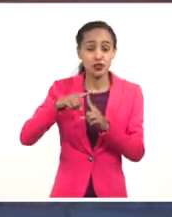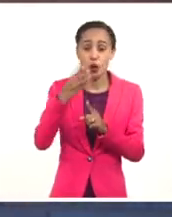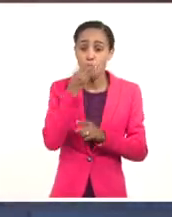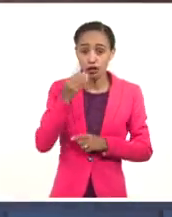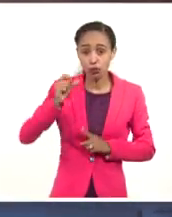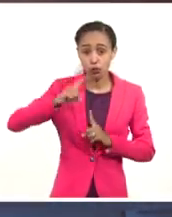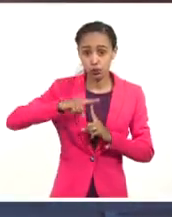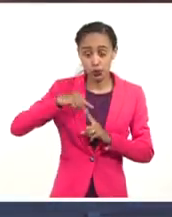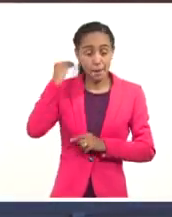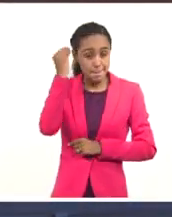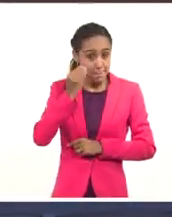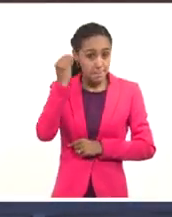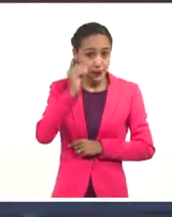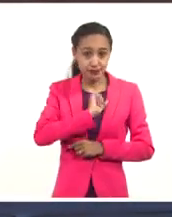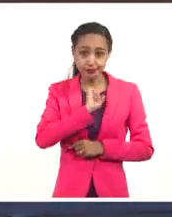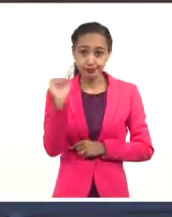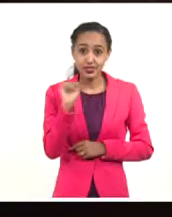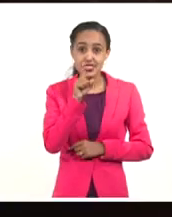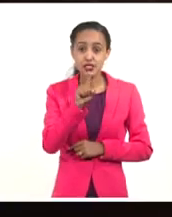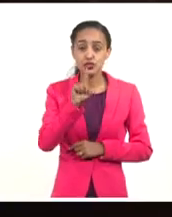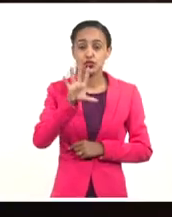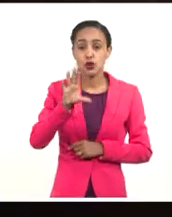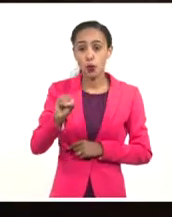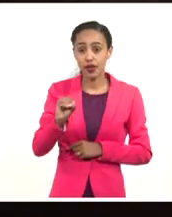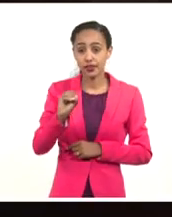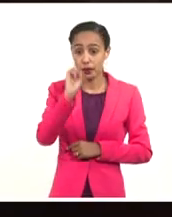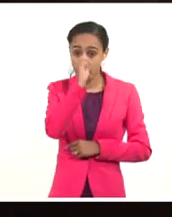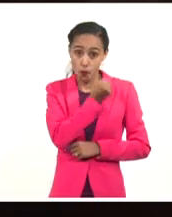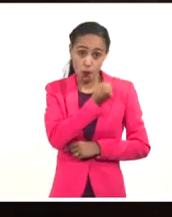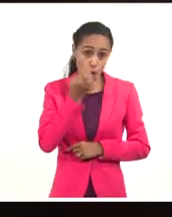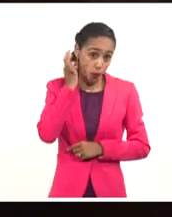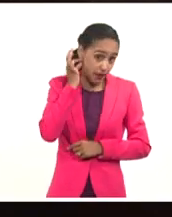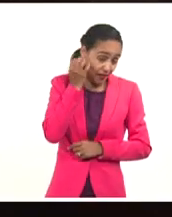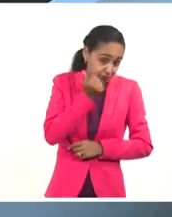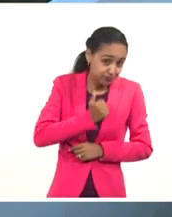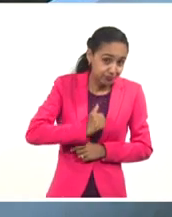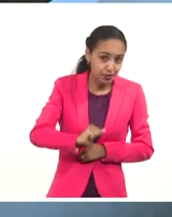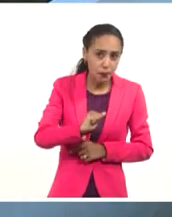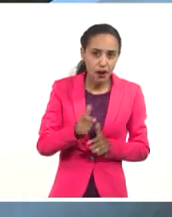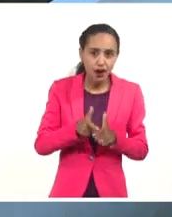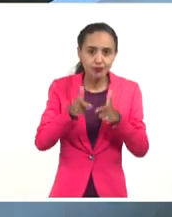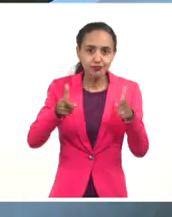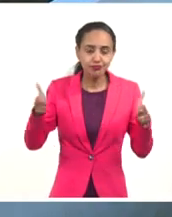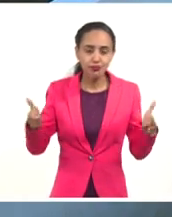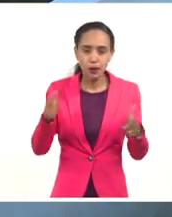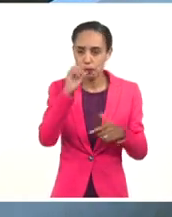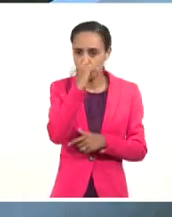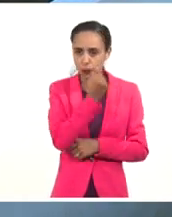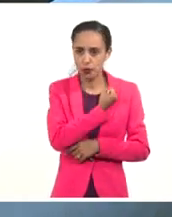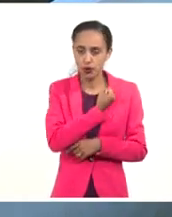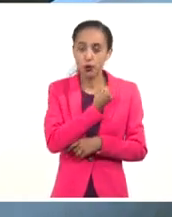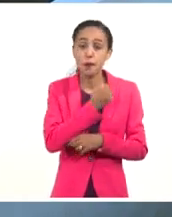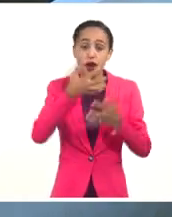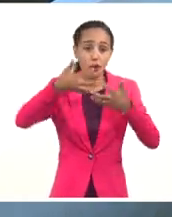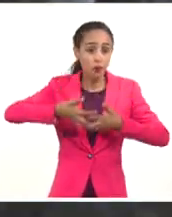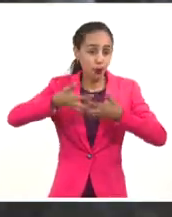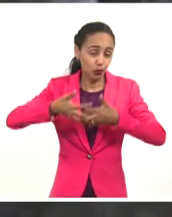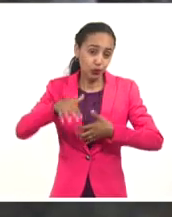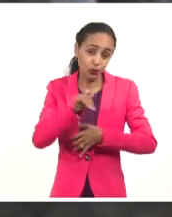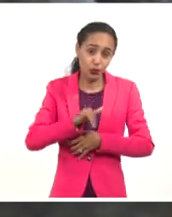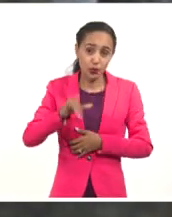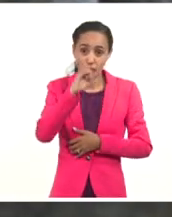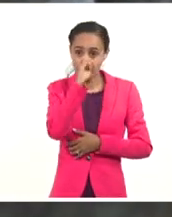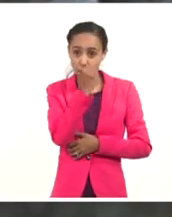alcanzar las 150 reproductoras para lograr el incremento de la masa y beneficiar así la producción porcina